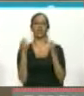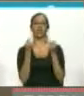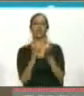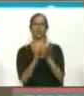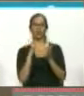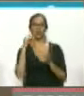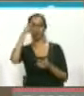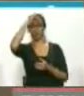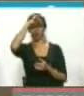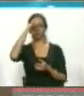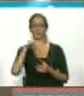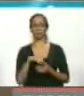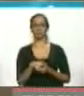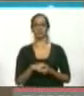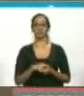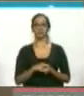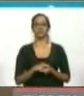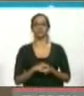de trombos